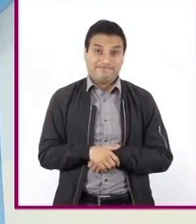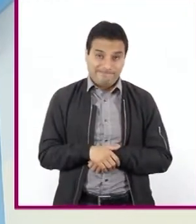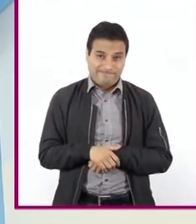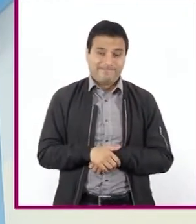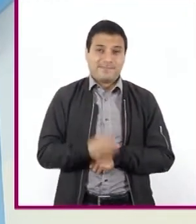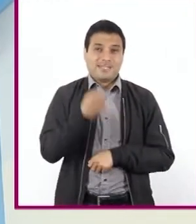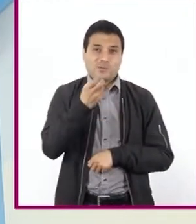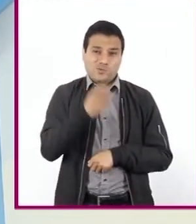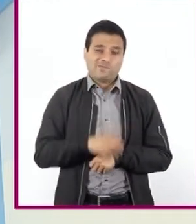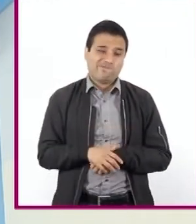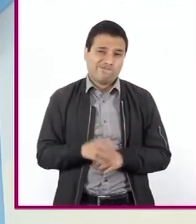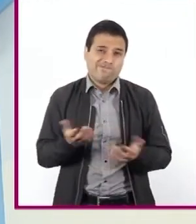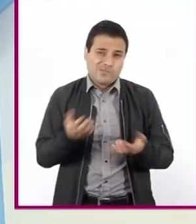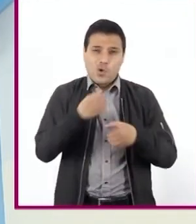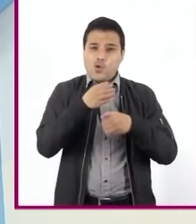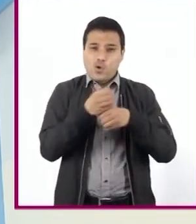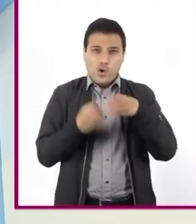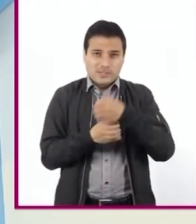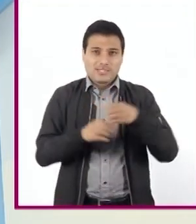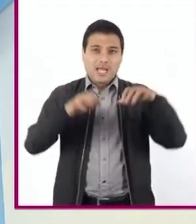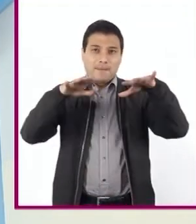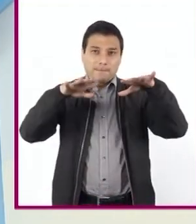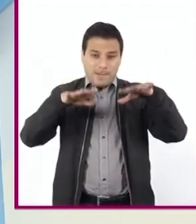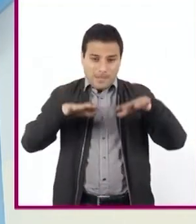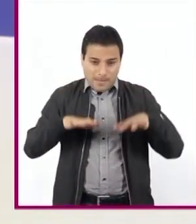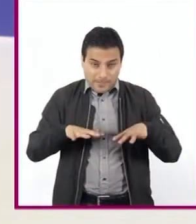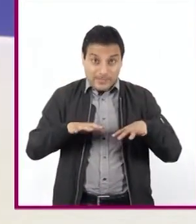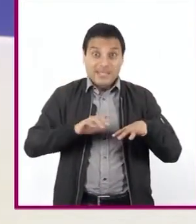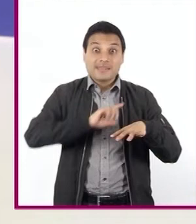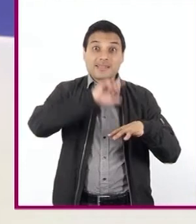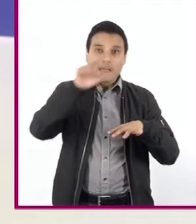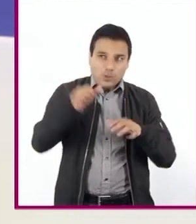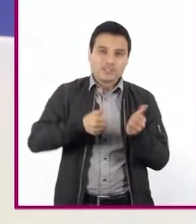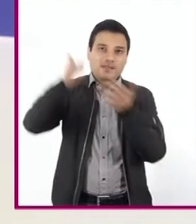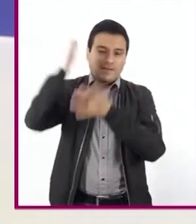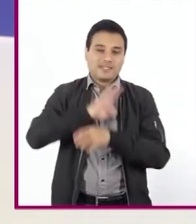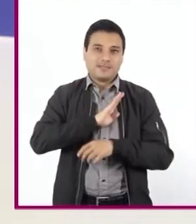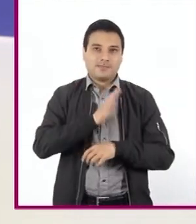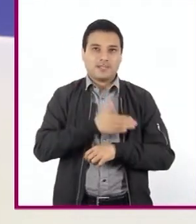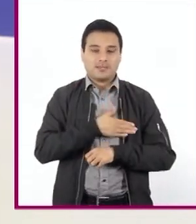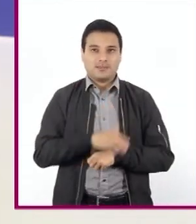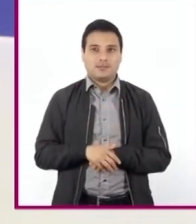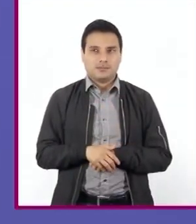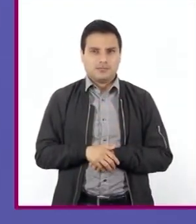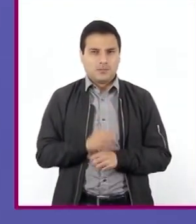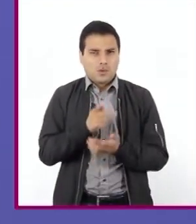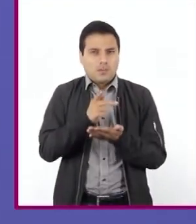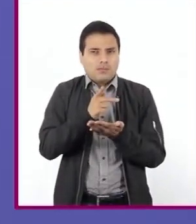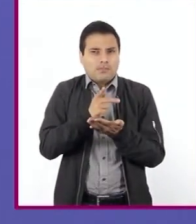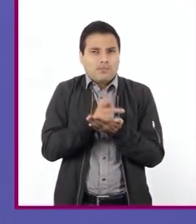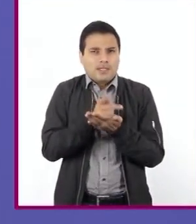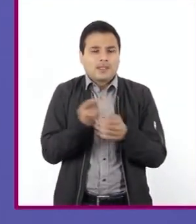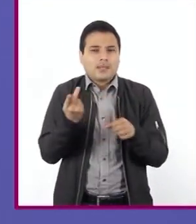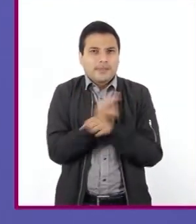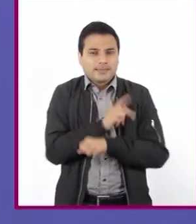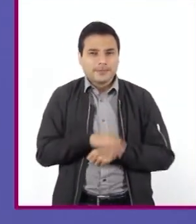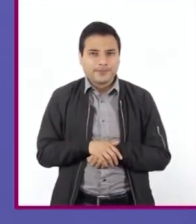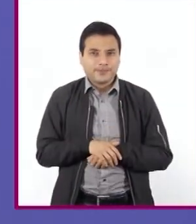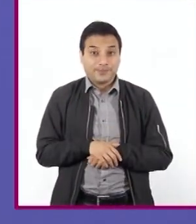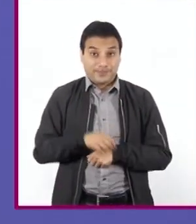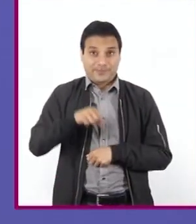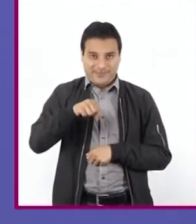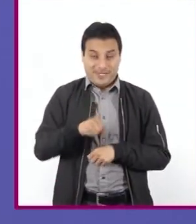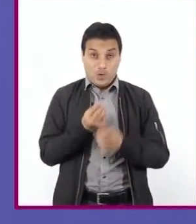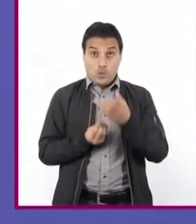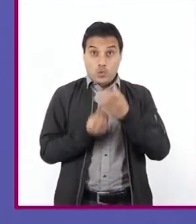la cantidad de mercancía que llegaría a España. ¿Y qué pasaba con la plata, maestra? La producción de plata en